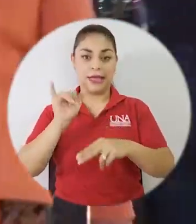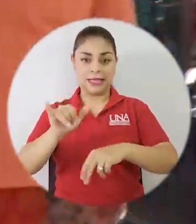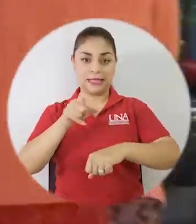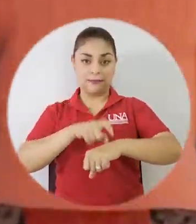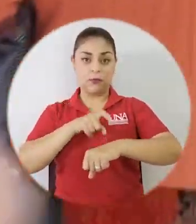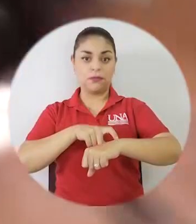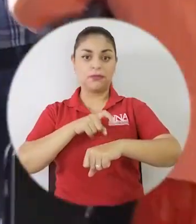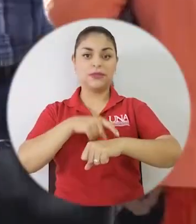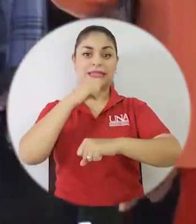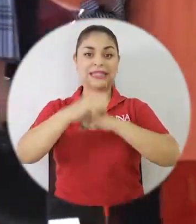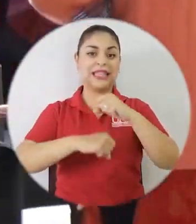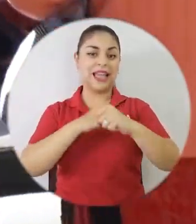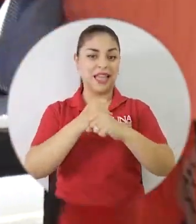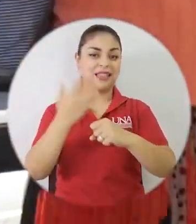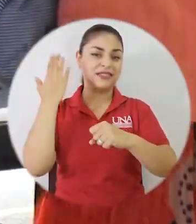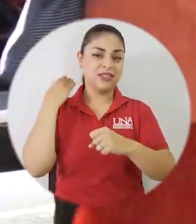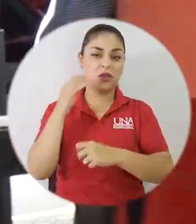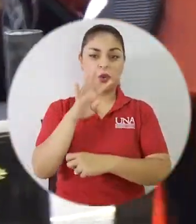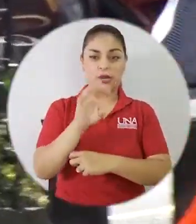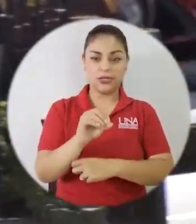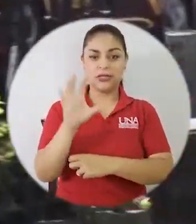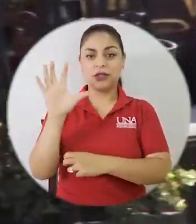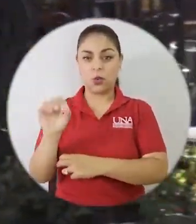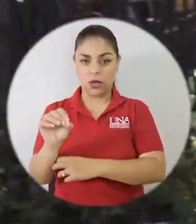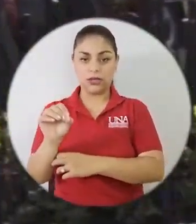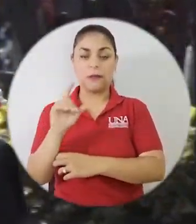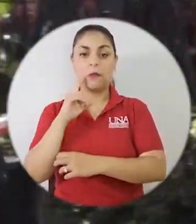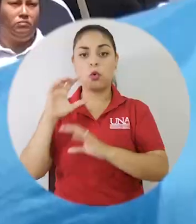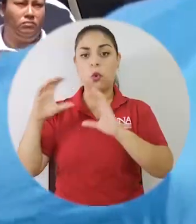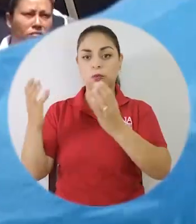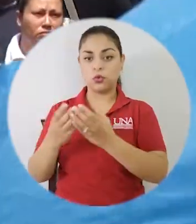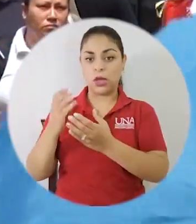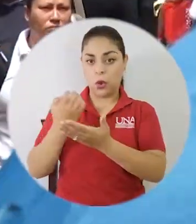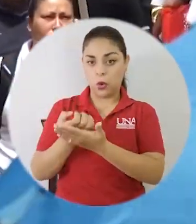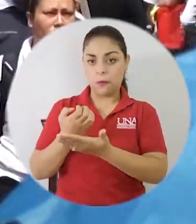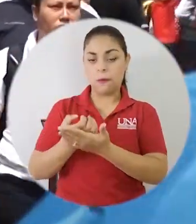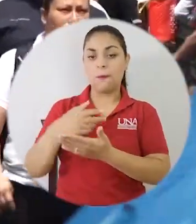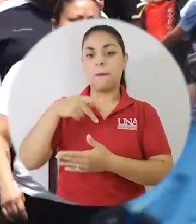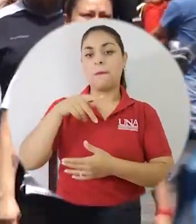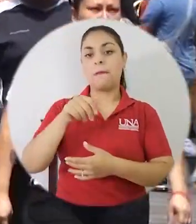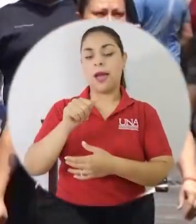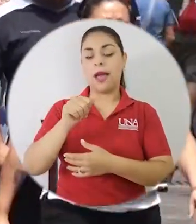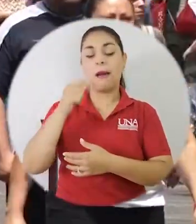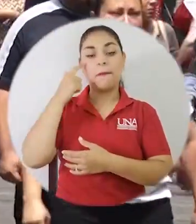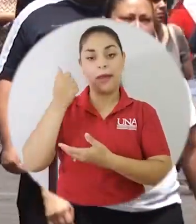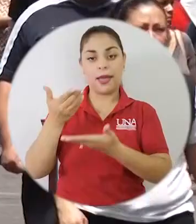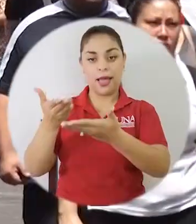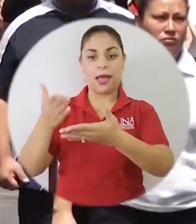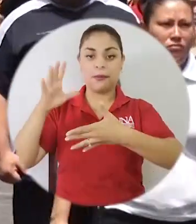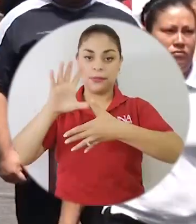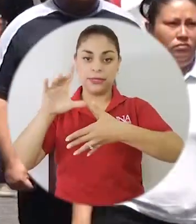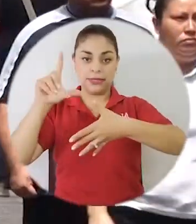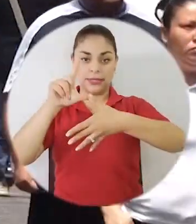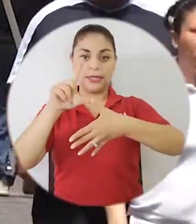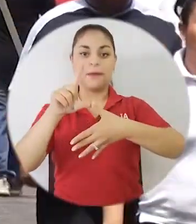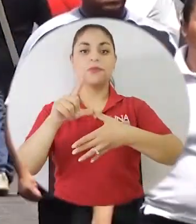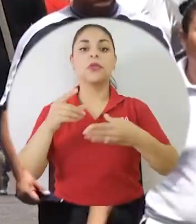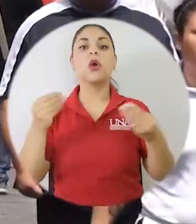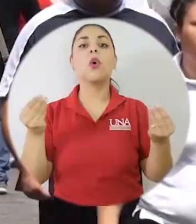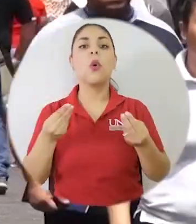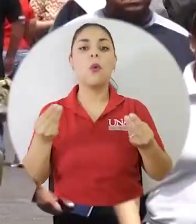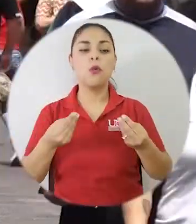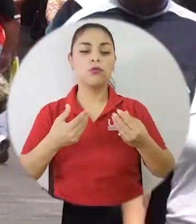momento, en la década de los 40 y 50, por la Comisión Económica para América Latina, como el modelo de sustitución de importaciones,